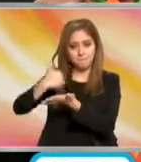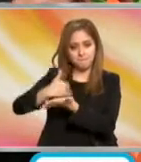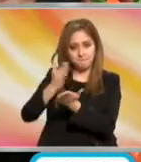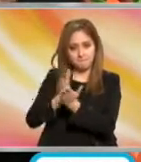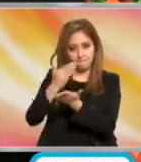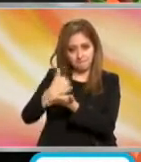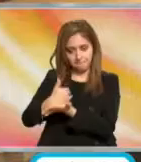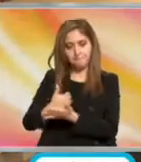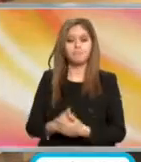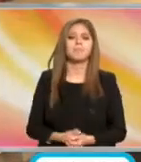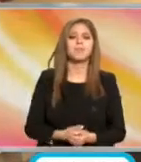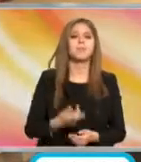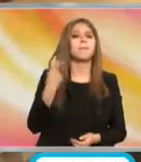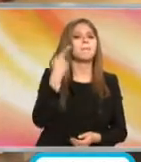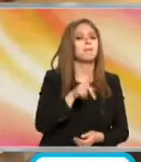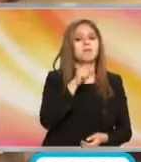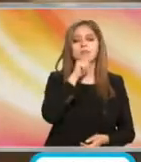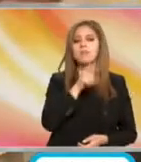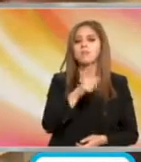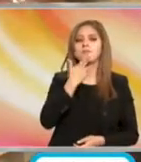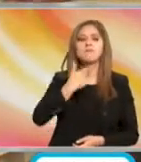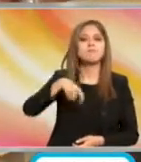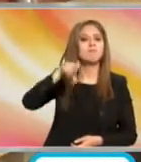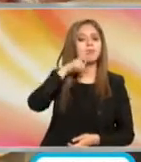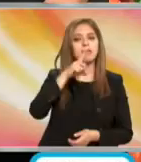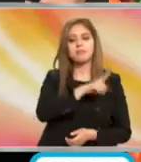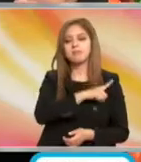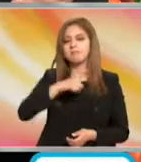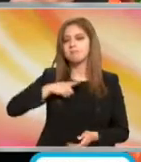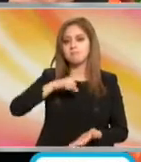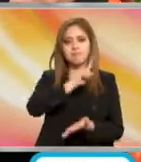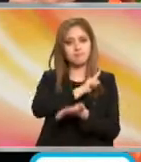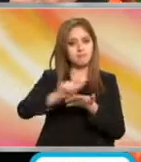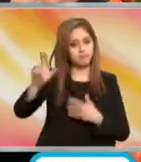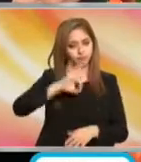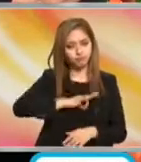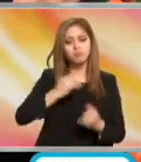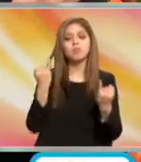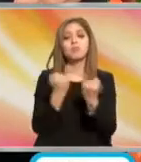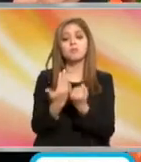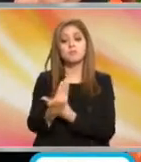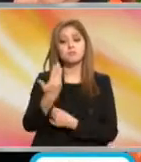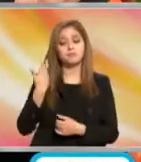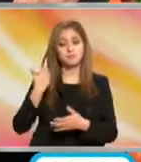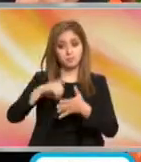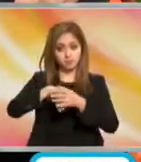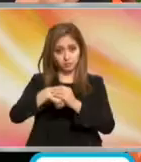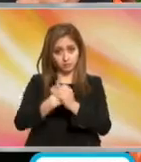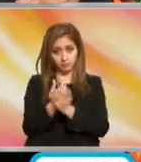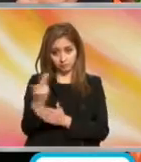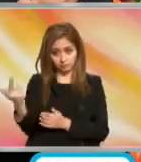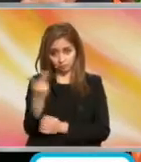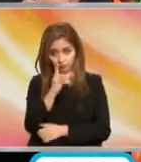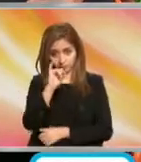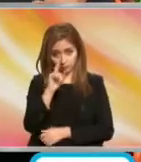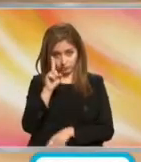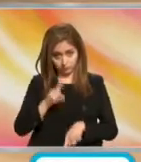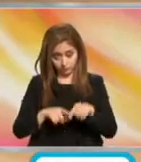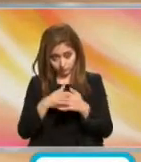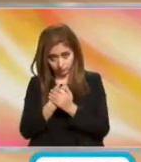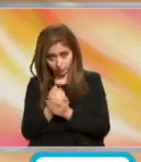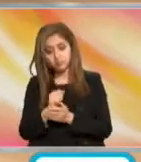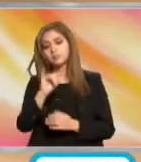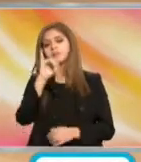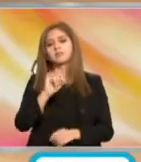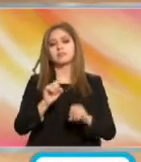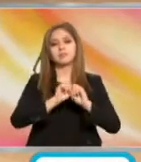pequeños. hay que recordar que debe estar previamente Lavado y desinfectado, sí, claro señor. que sí, compañeros. Igual que nuestras manitas, sí se las lavaron y se las desinfectaron. Sí, ¿verdad? claro, chef. Ante muy todo.